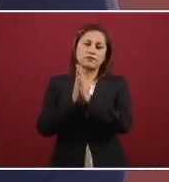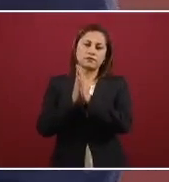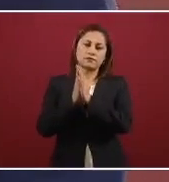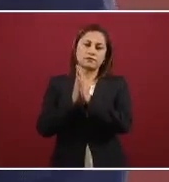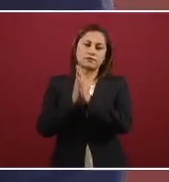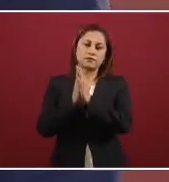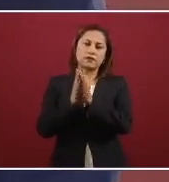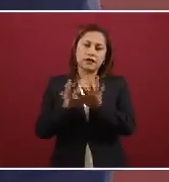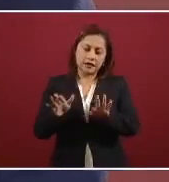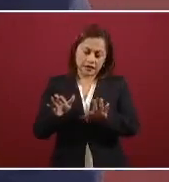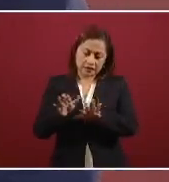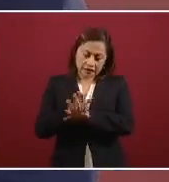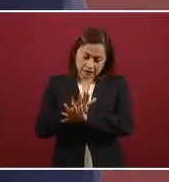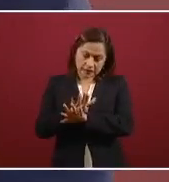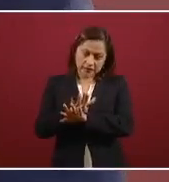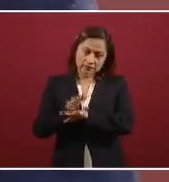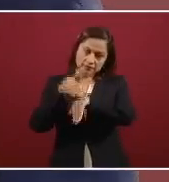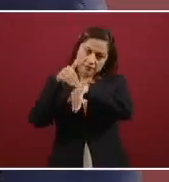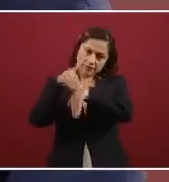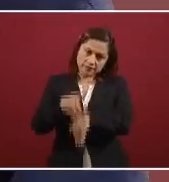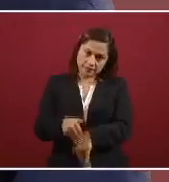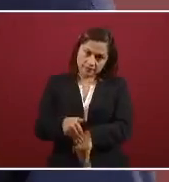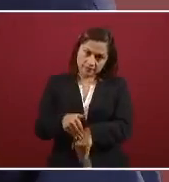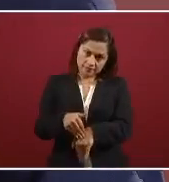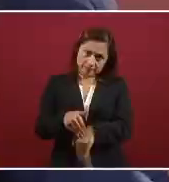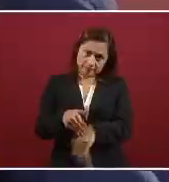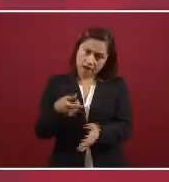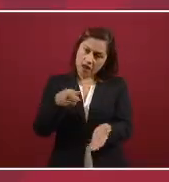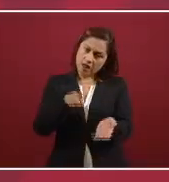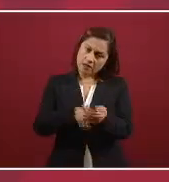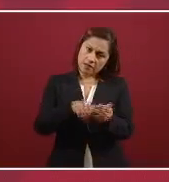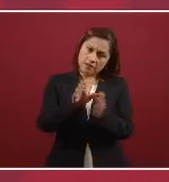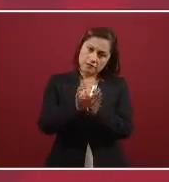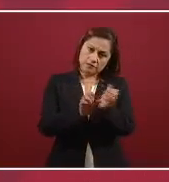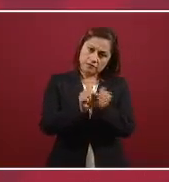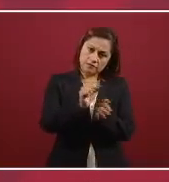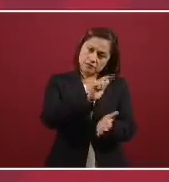a lo que establece la Constitución y las leyes.